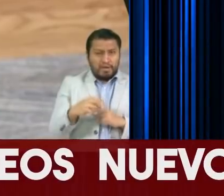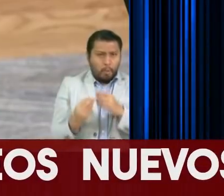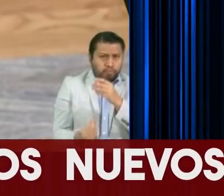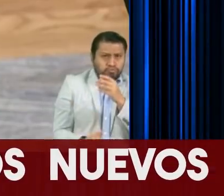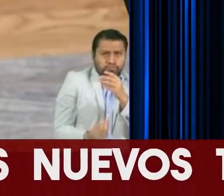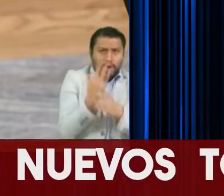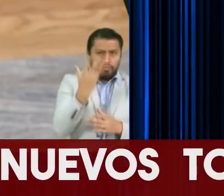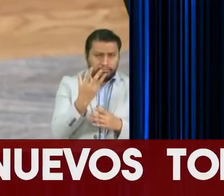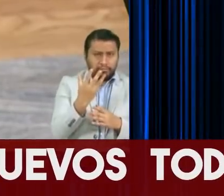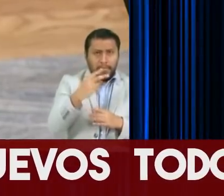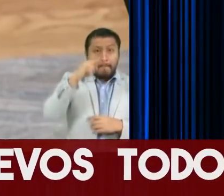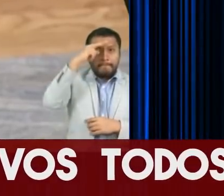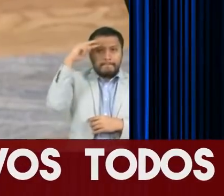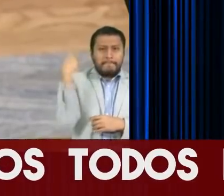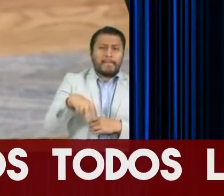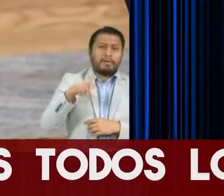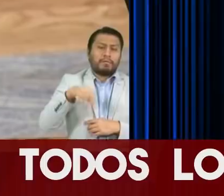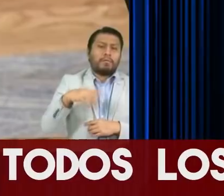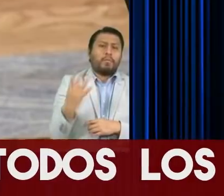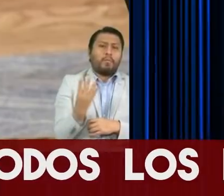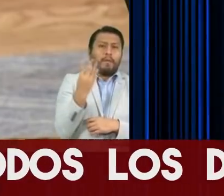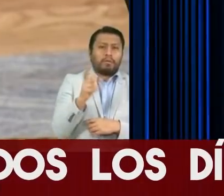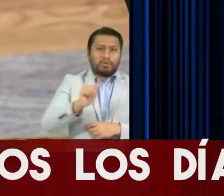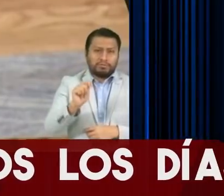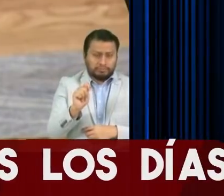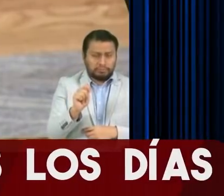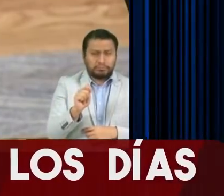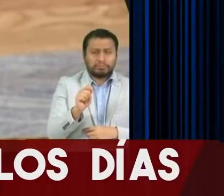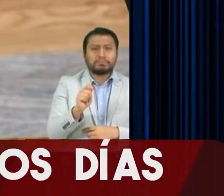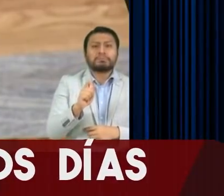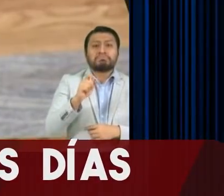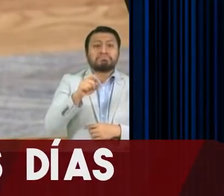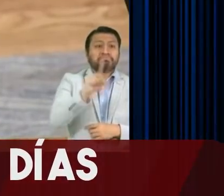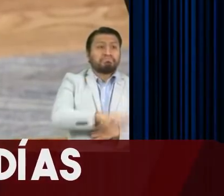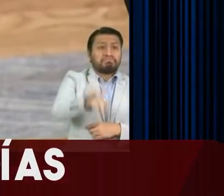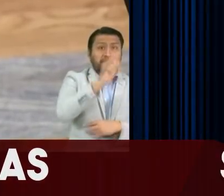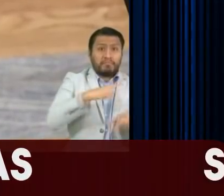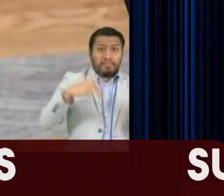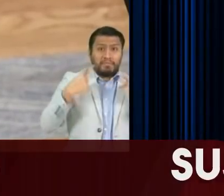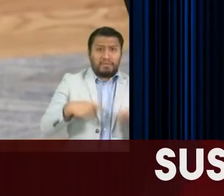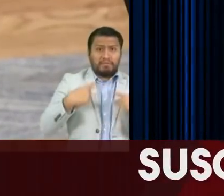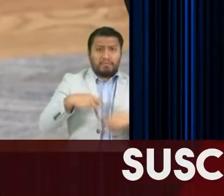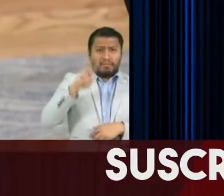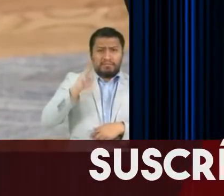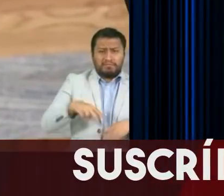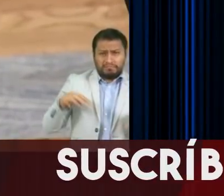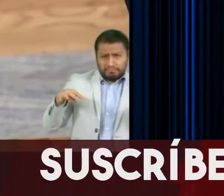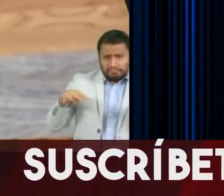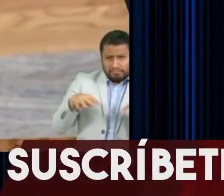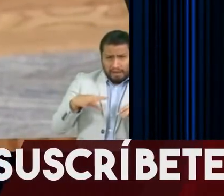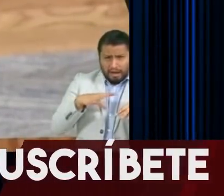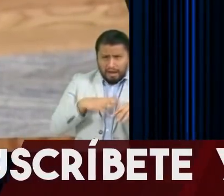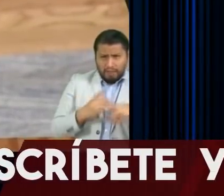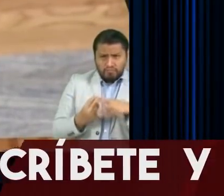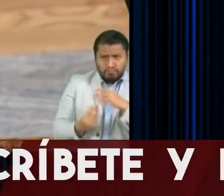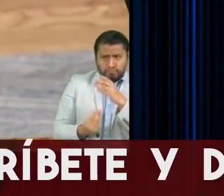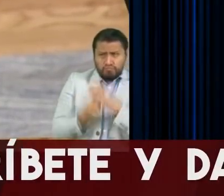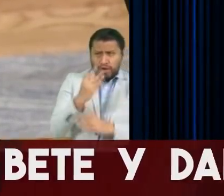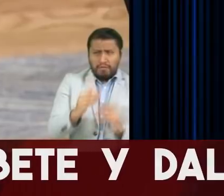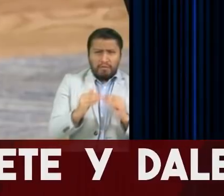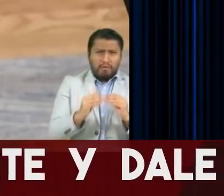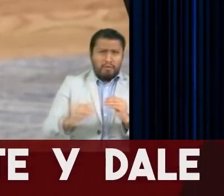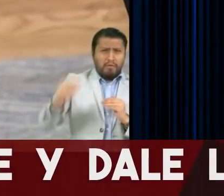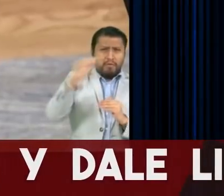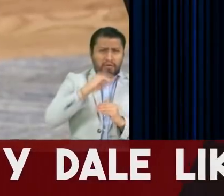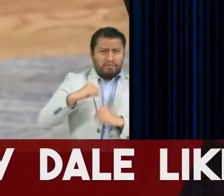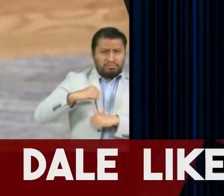el México de la Cuarta Transformación, el pueblo no va a tolerar que surja un poder que pretenda ser